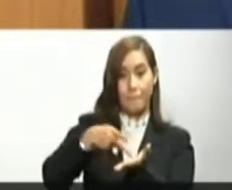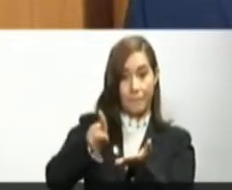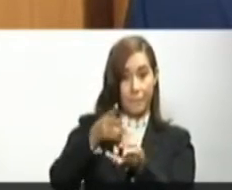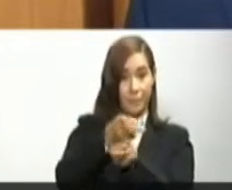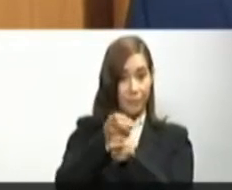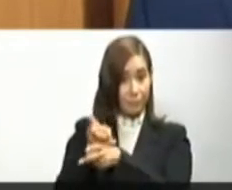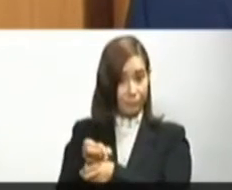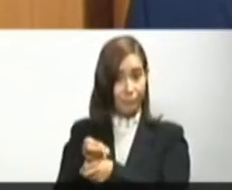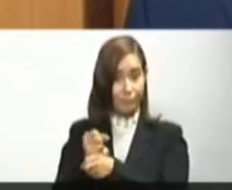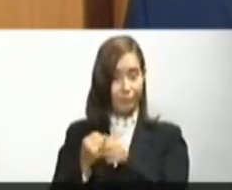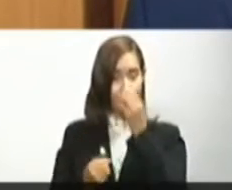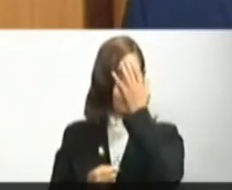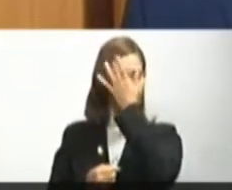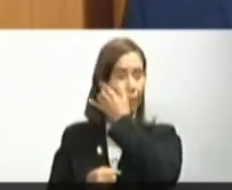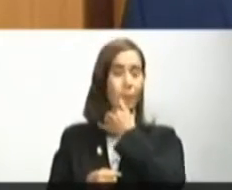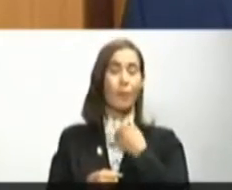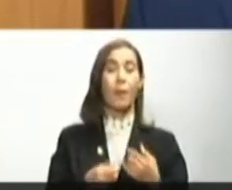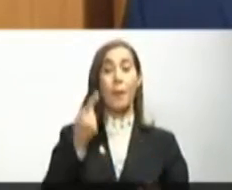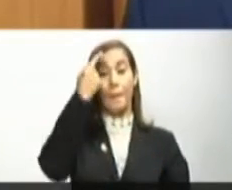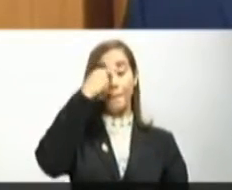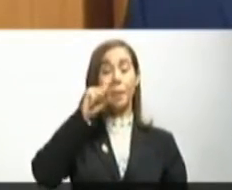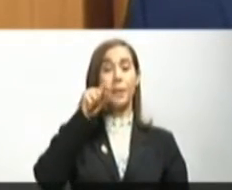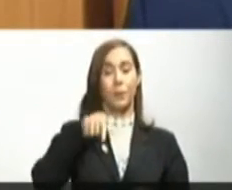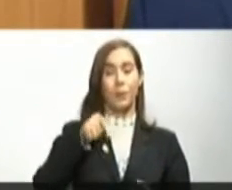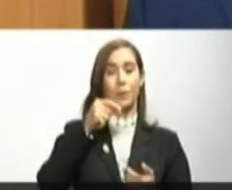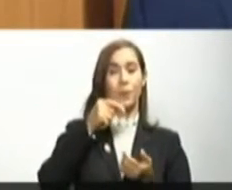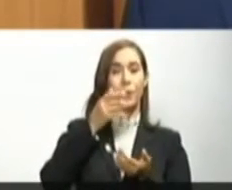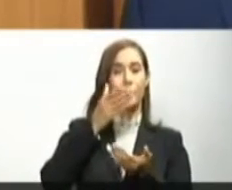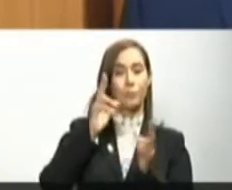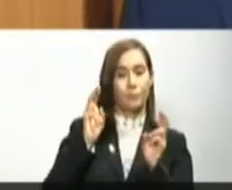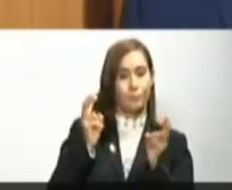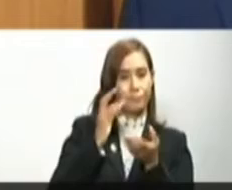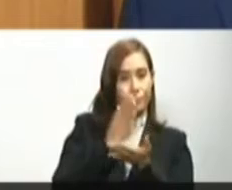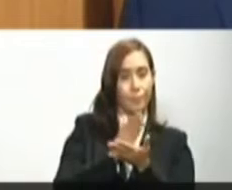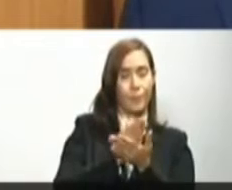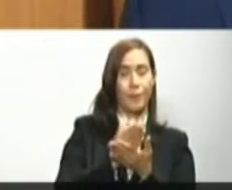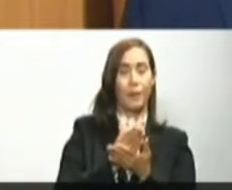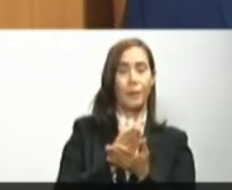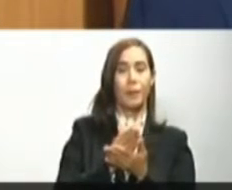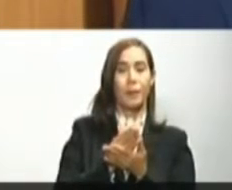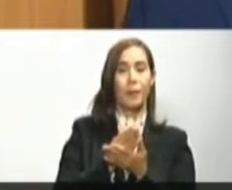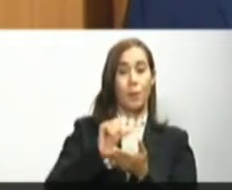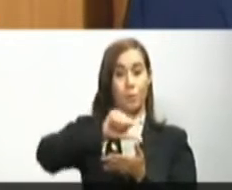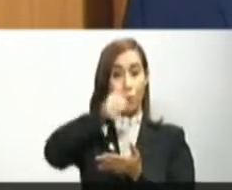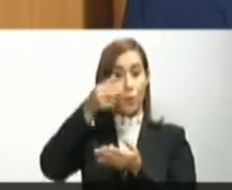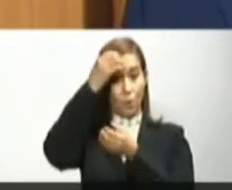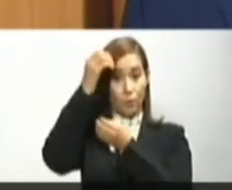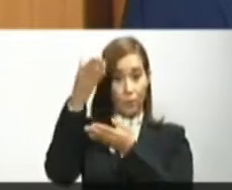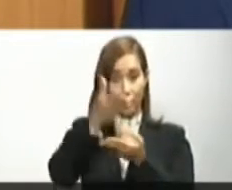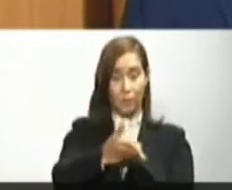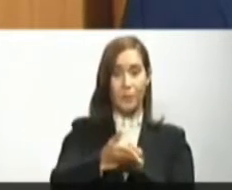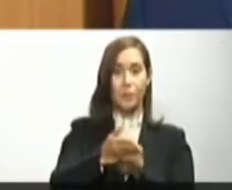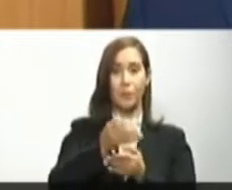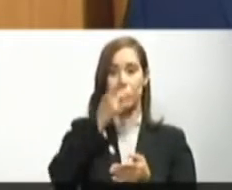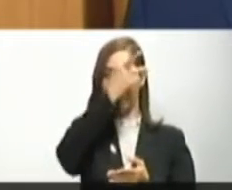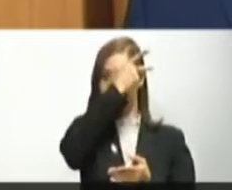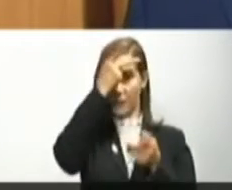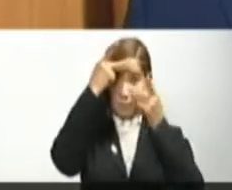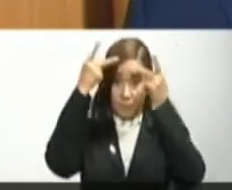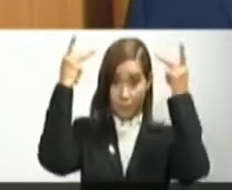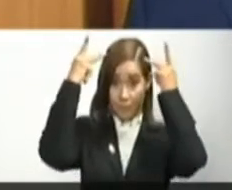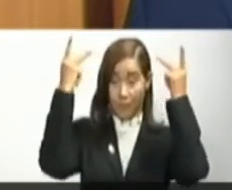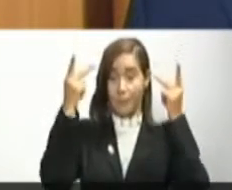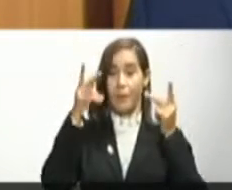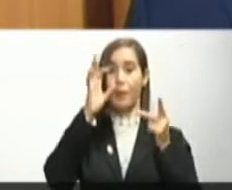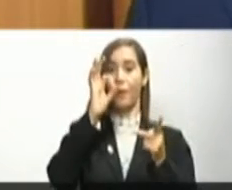sentido, quiero aquí hacer un paréntesis para informar también que el Papa Francisco nos mandó una